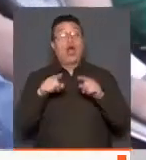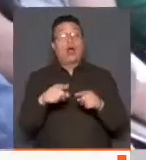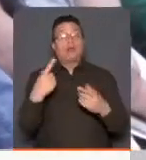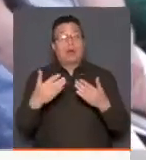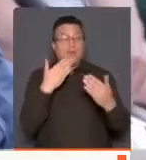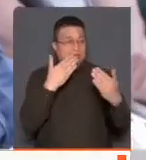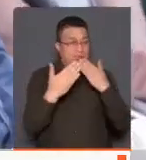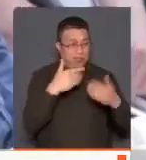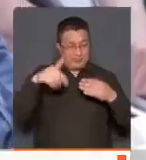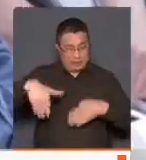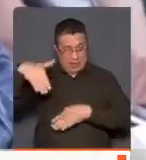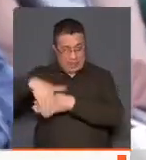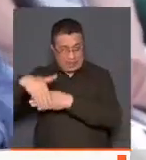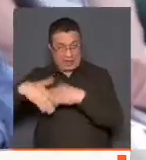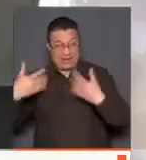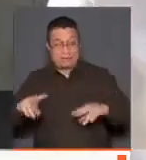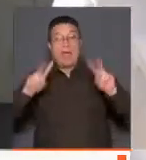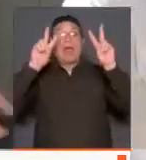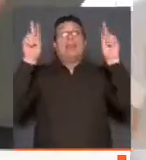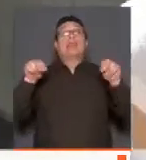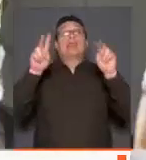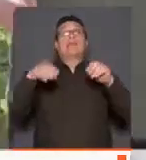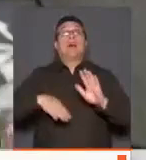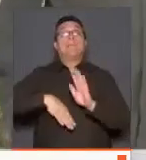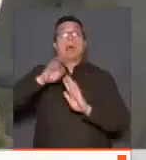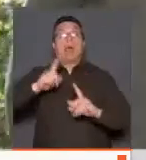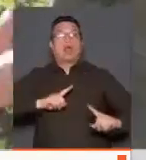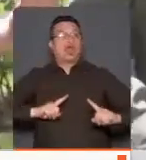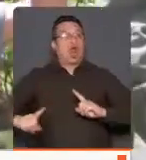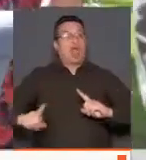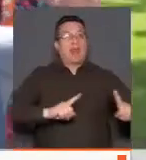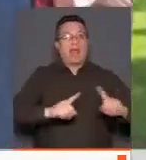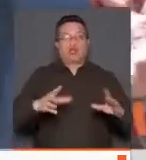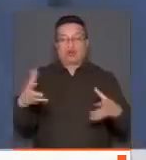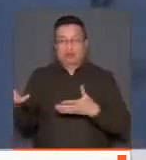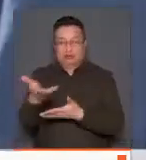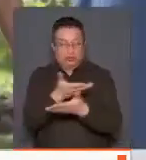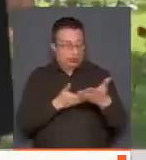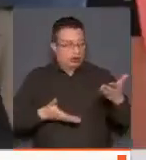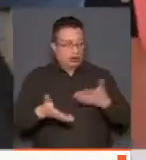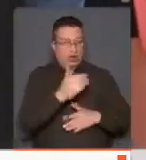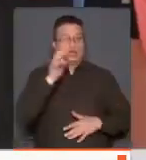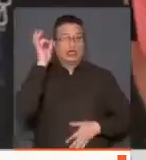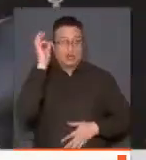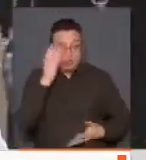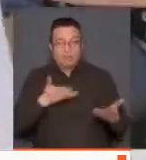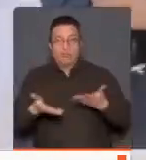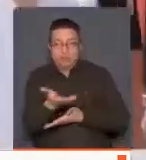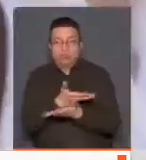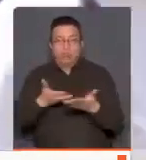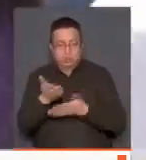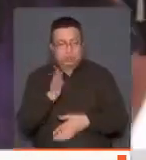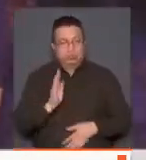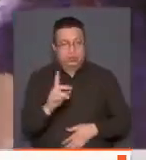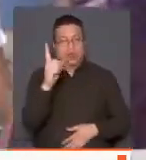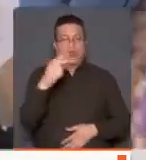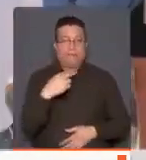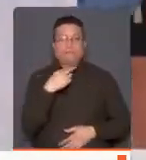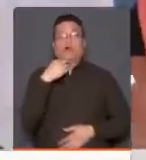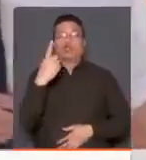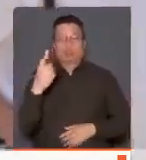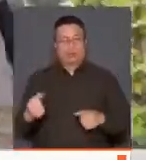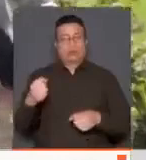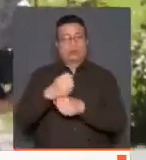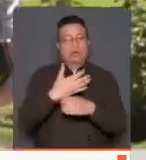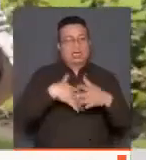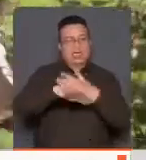que ver sobre todo con temas de mayor coordinación entre los partidos, que puedan tener reuniones periódicas, que puedan tener incluso un vocero determinado cada